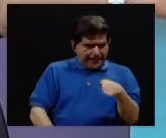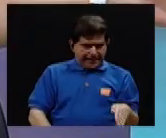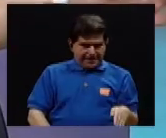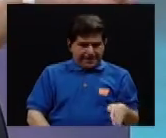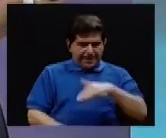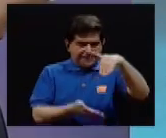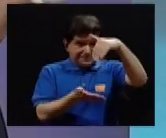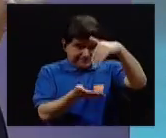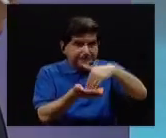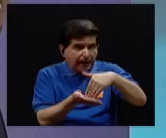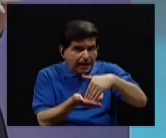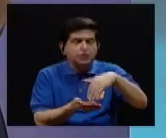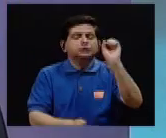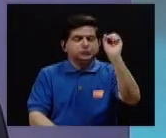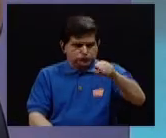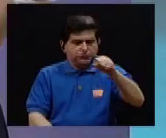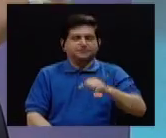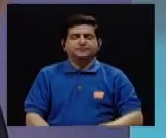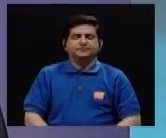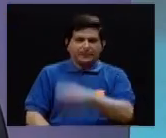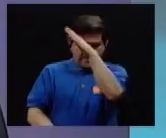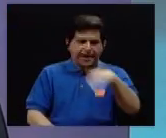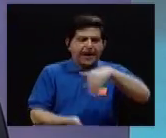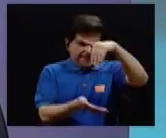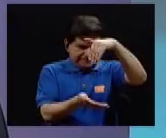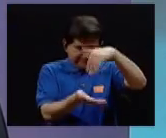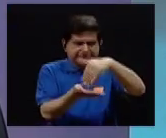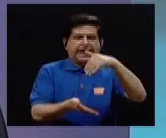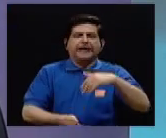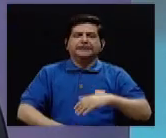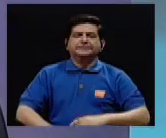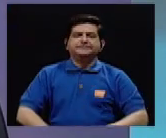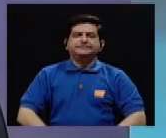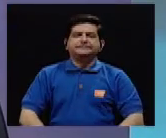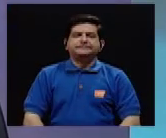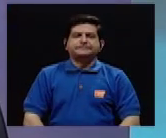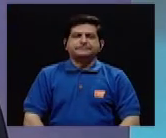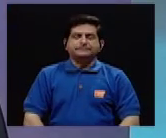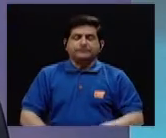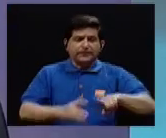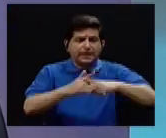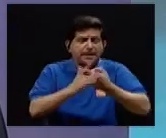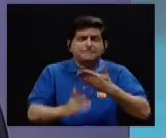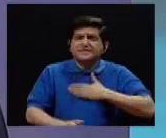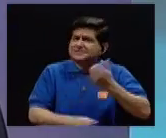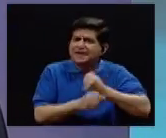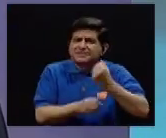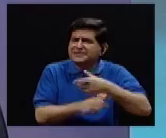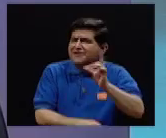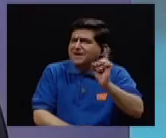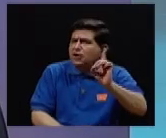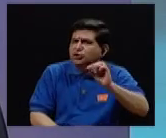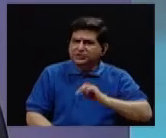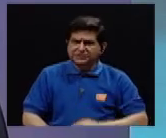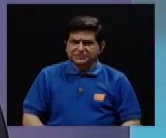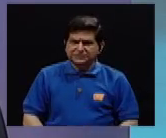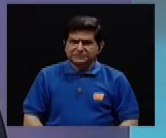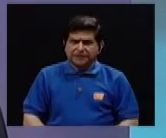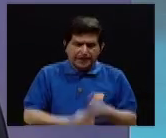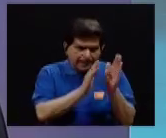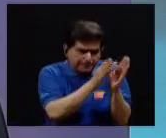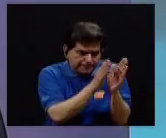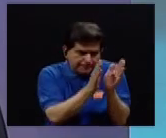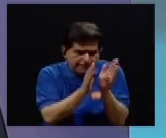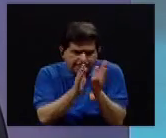¿verdad? Eje central, claro. Central. Luego, ¿dónde empieza mi trabajo? ¿Verdad? En